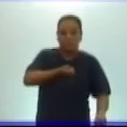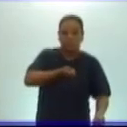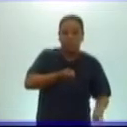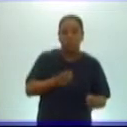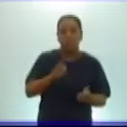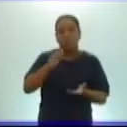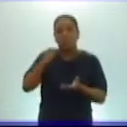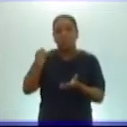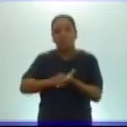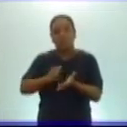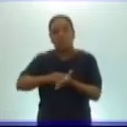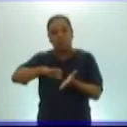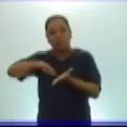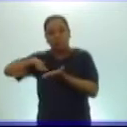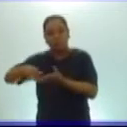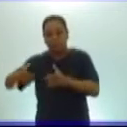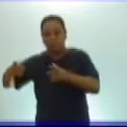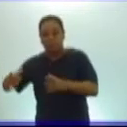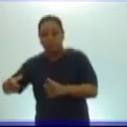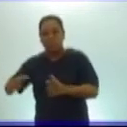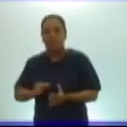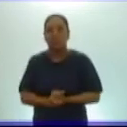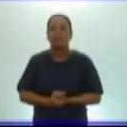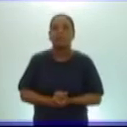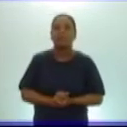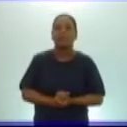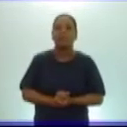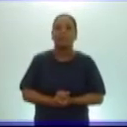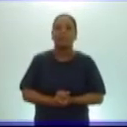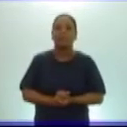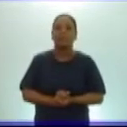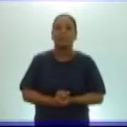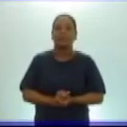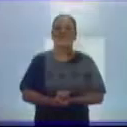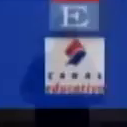dos componentes de la mezcla.